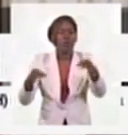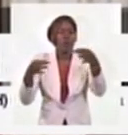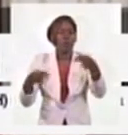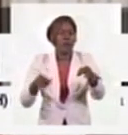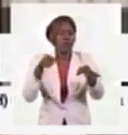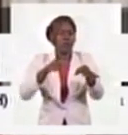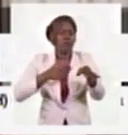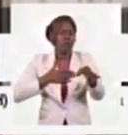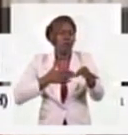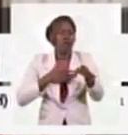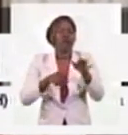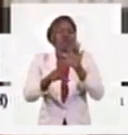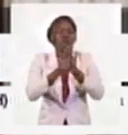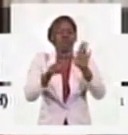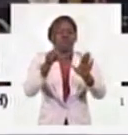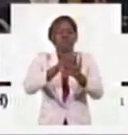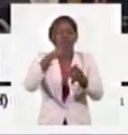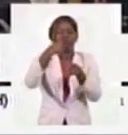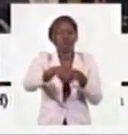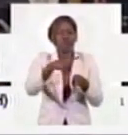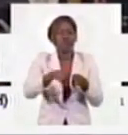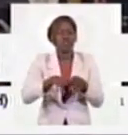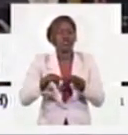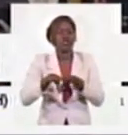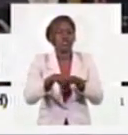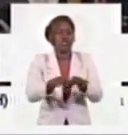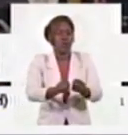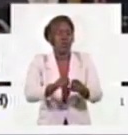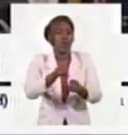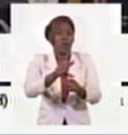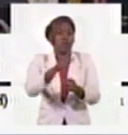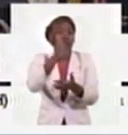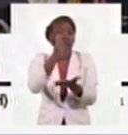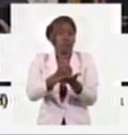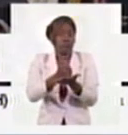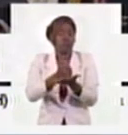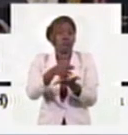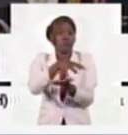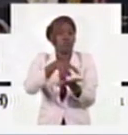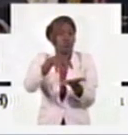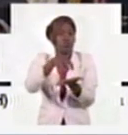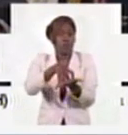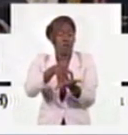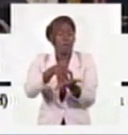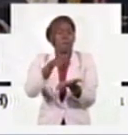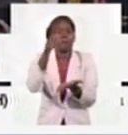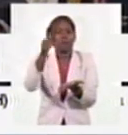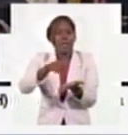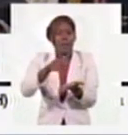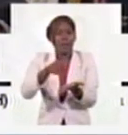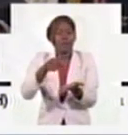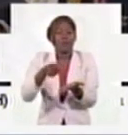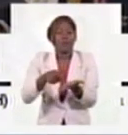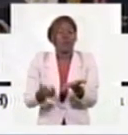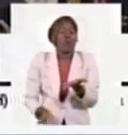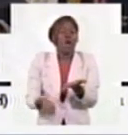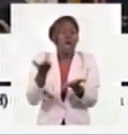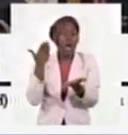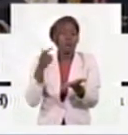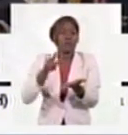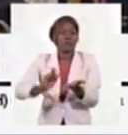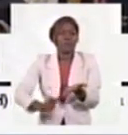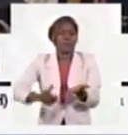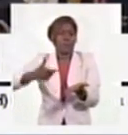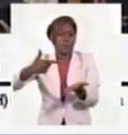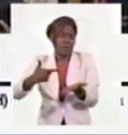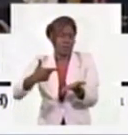Biden, un instituto en el centro de Washington que Joe Biden creó después de haber sido vicepresidente. Pues en las últimas